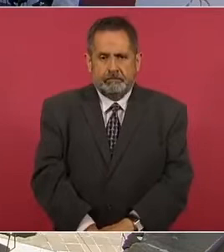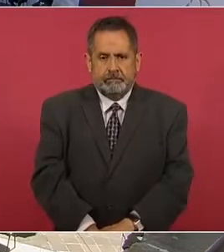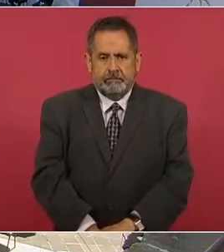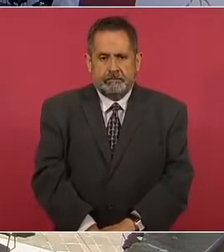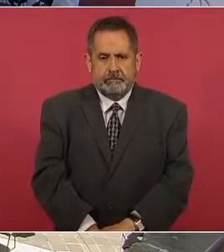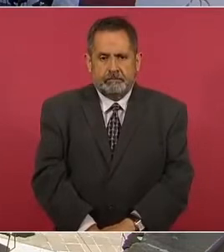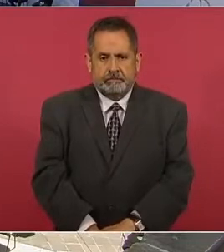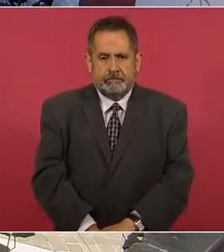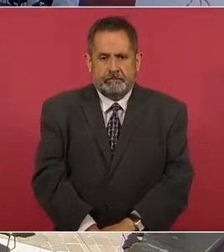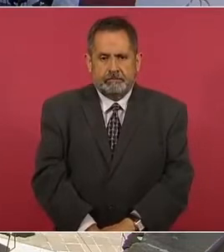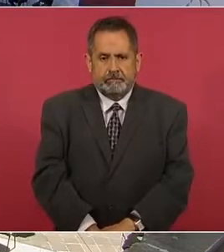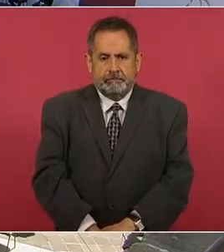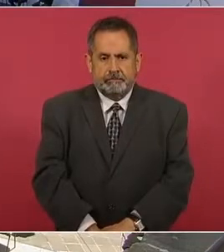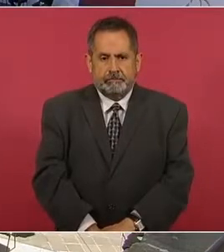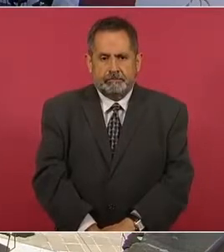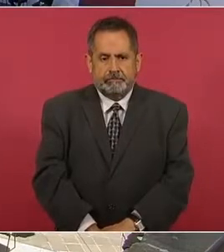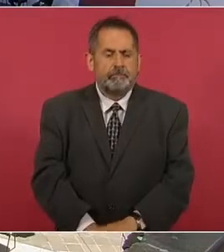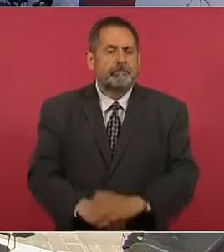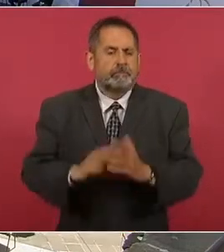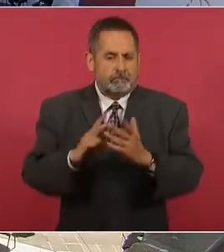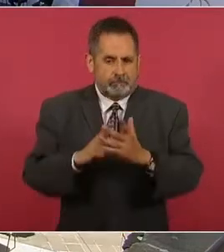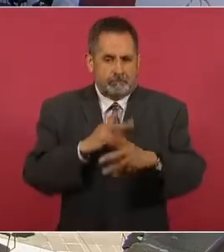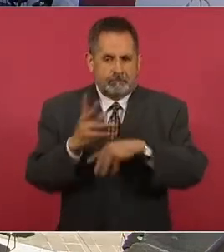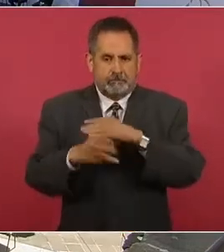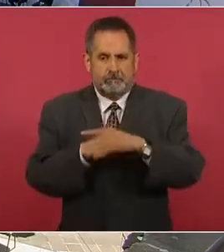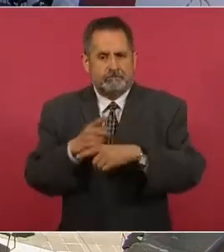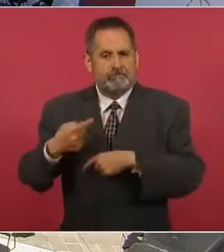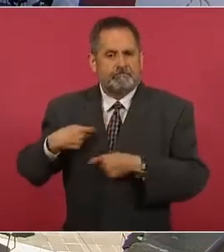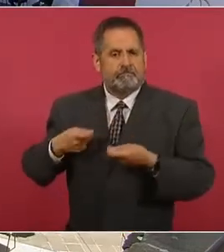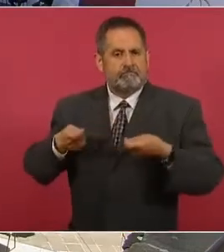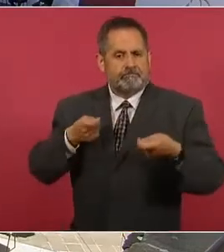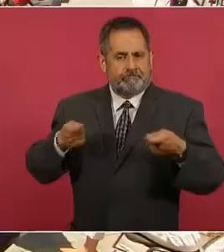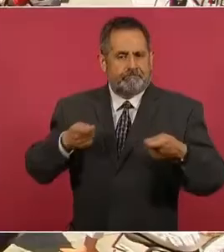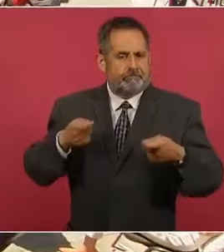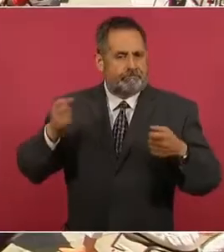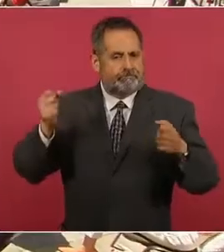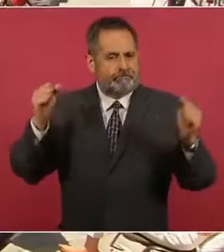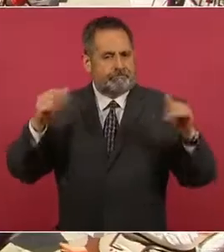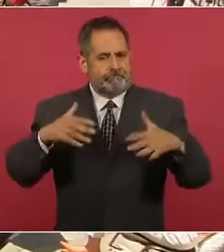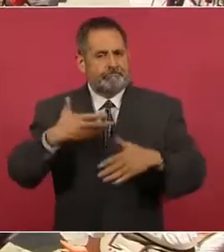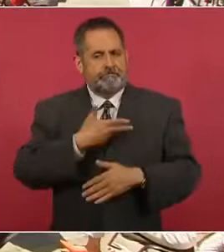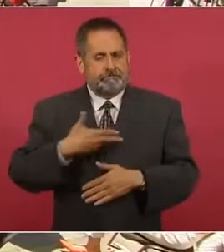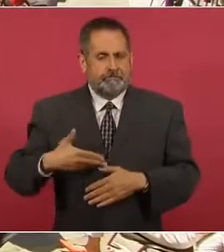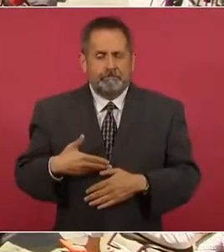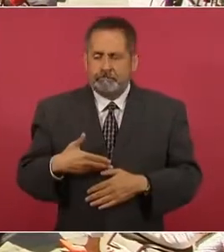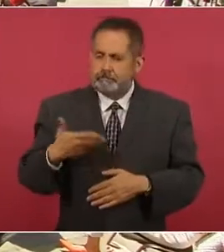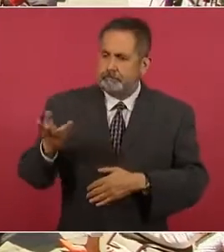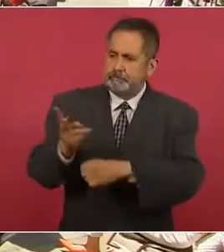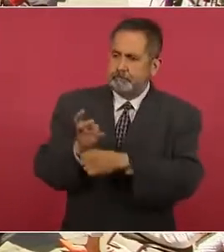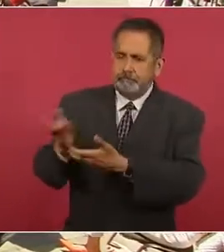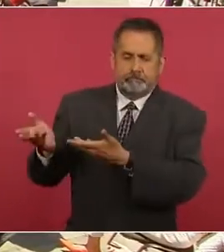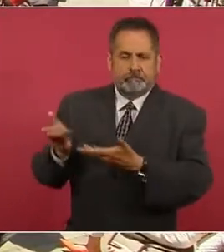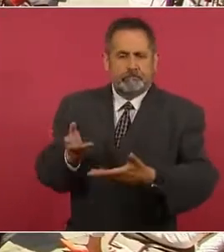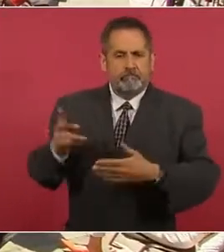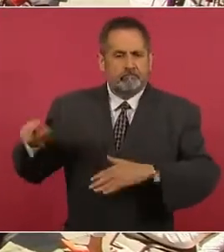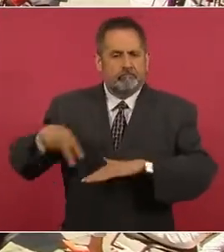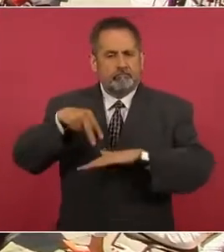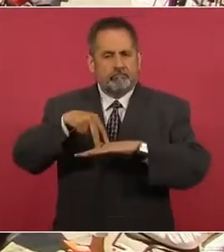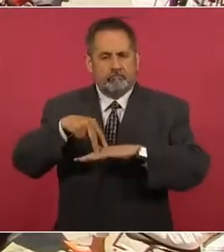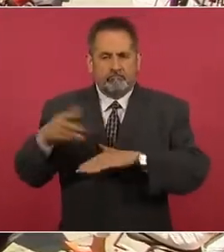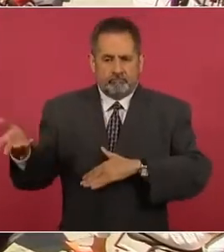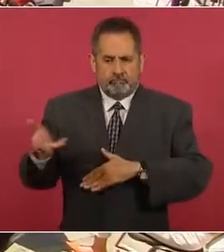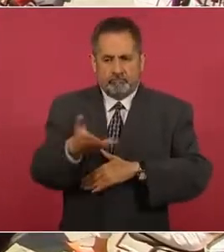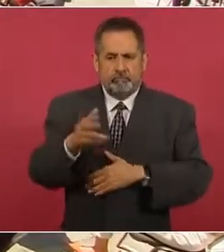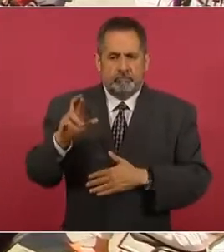vuelvo a tomar el rol de presidente de la Asamblea para invitar a hacer el uso de la palabra en el pódium